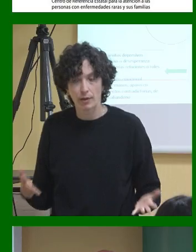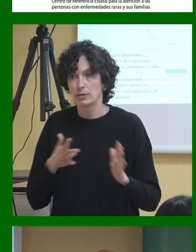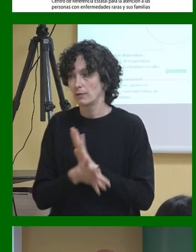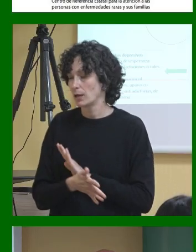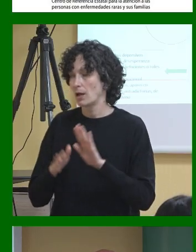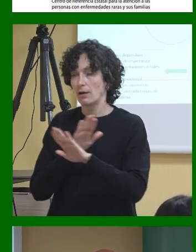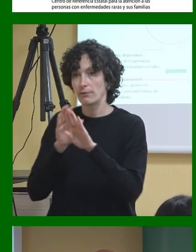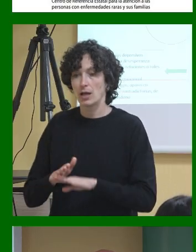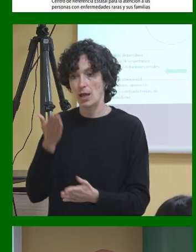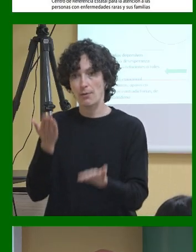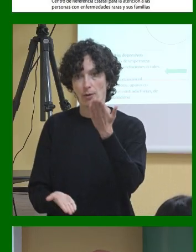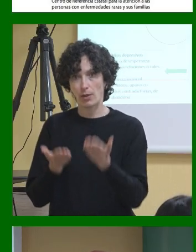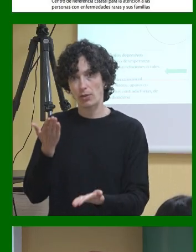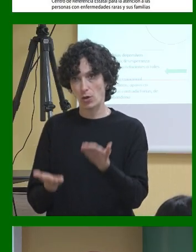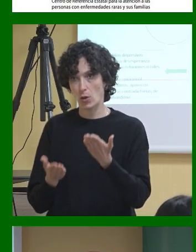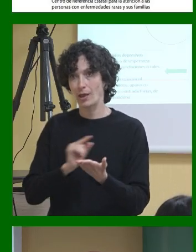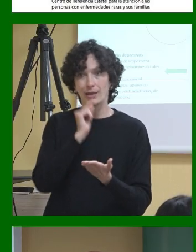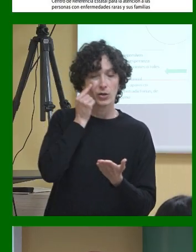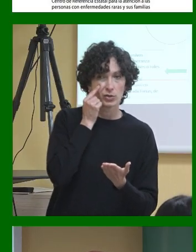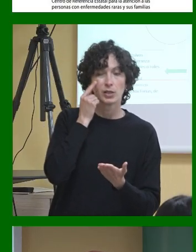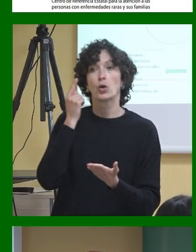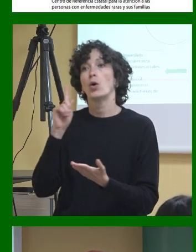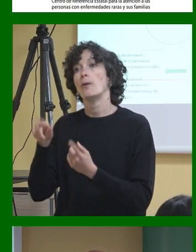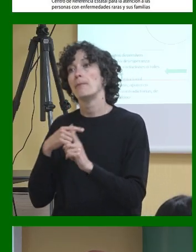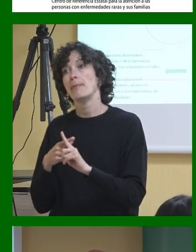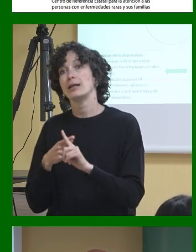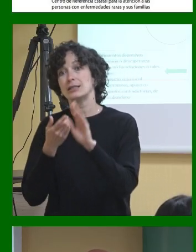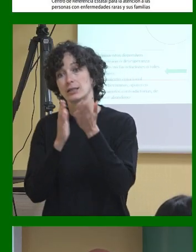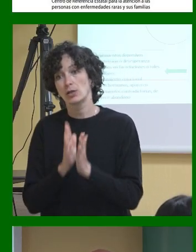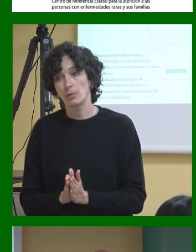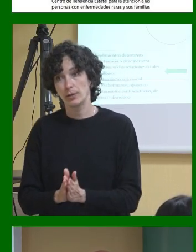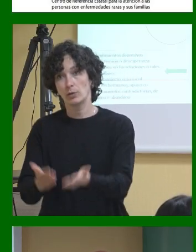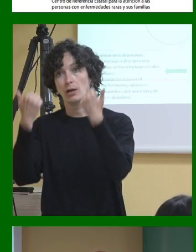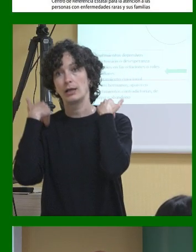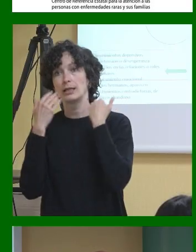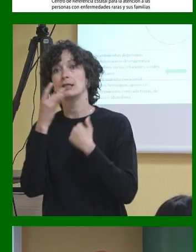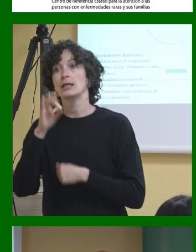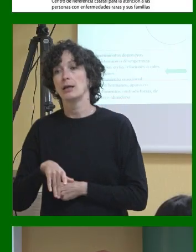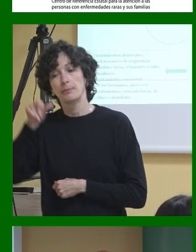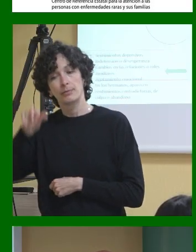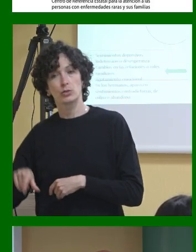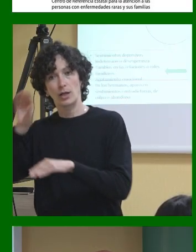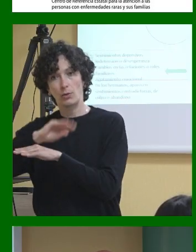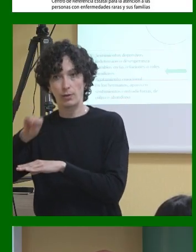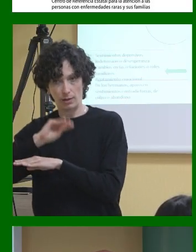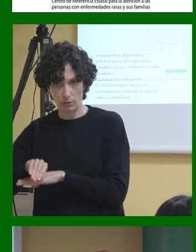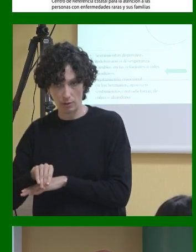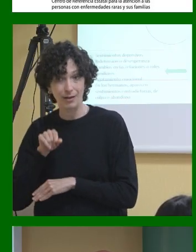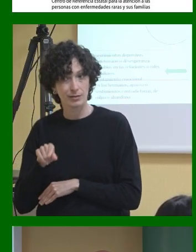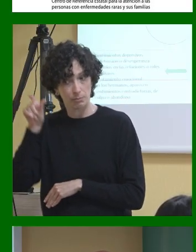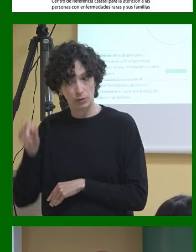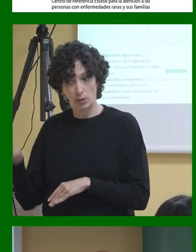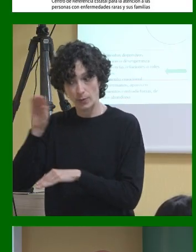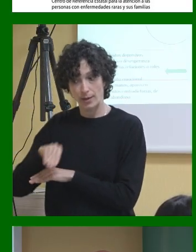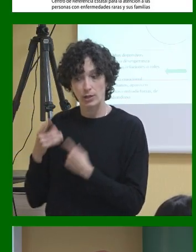la evaluación tanto del diagnóstico, de los procesos diagnósticos como de terapéuticos, es el cuidador. Entonces aquí hay que tener muy en cuenta también las necesidades del